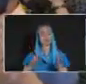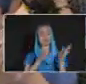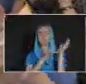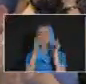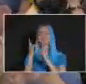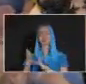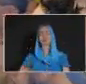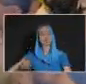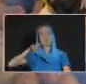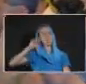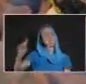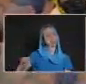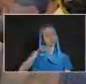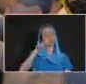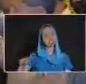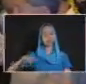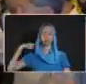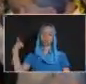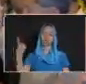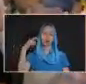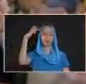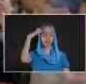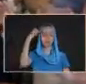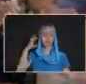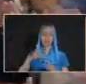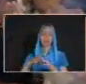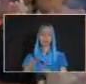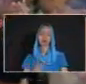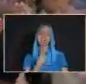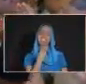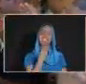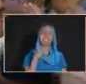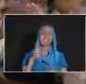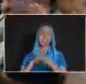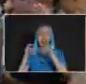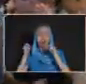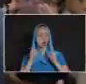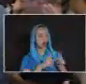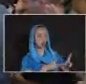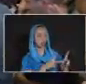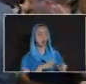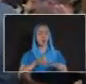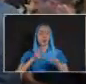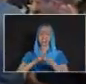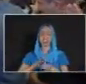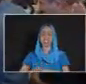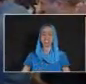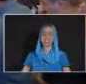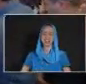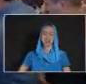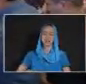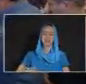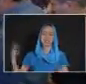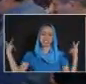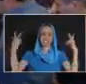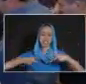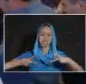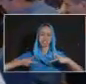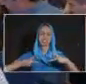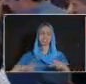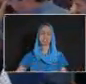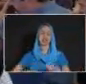renunciamos a todo pensamiento de violencia, a todo pensamiento de odio, de rencor, de venganza, Señor,